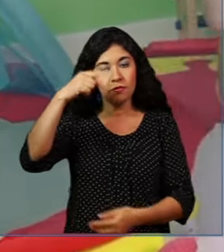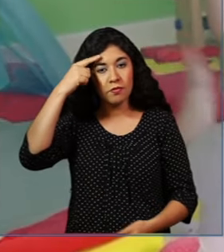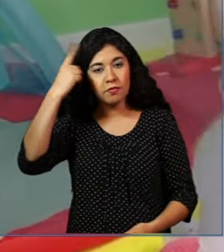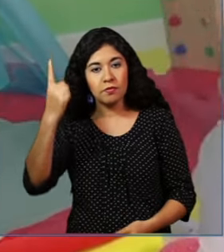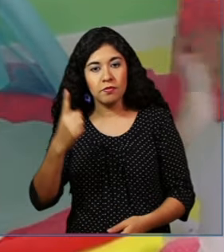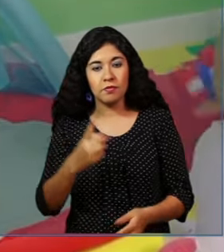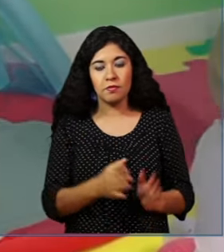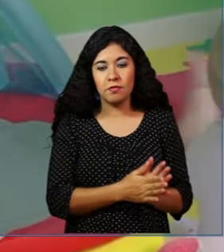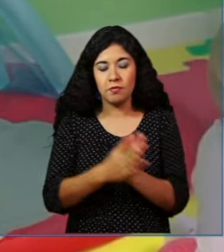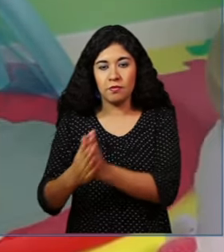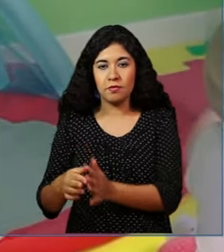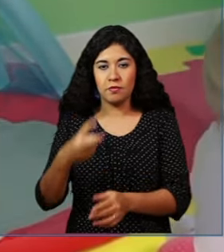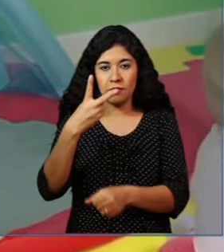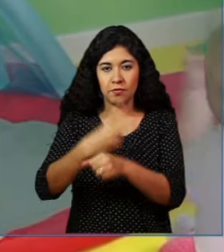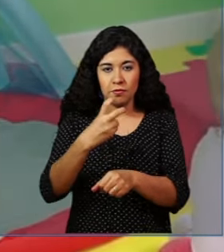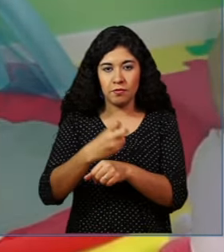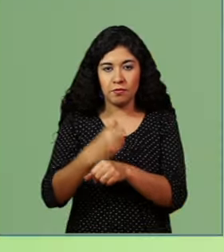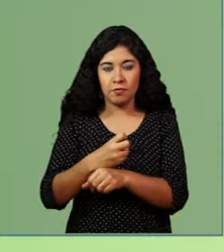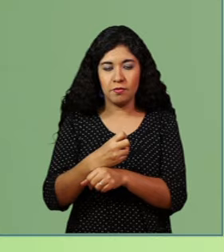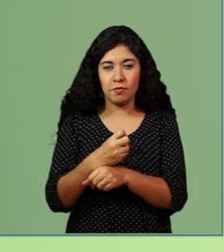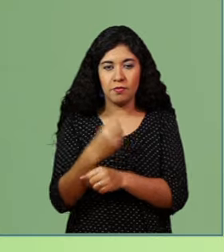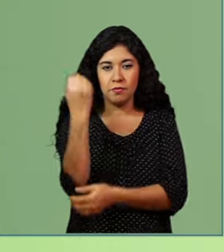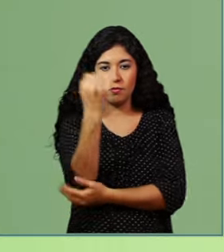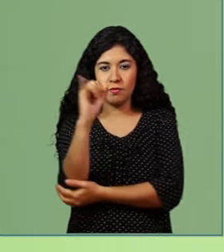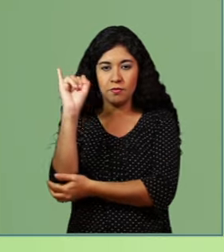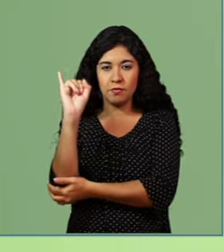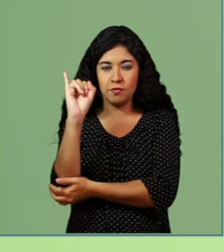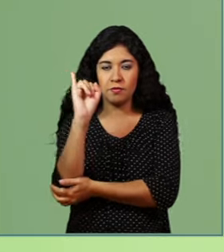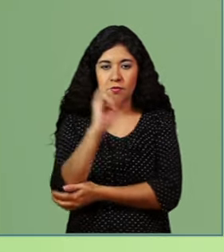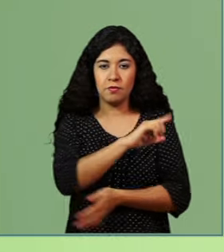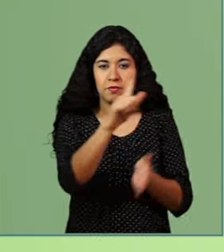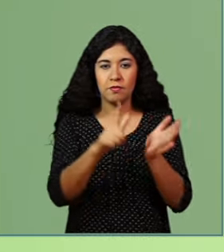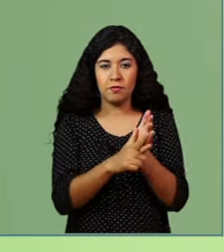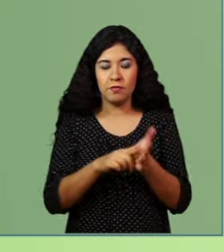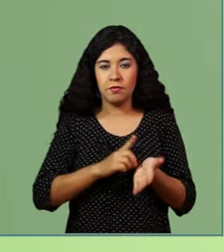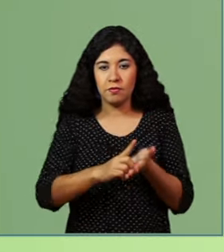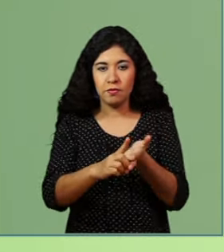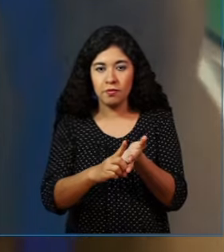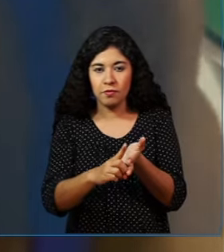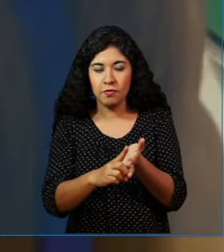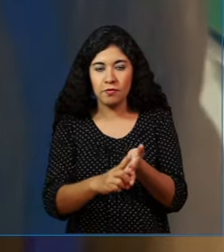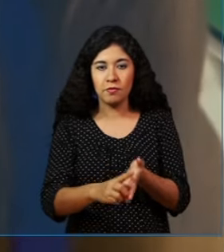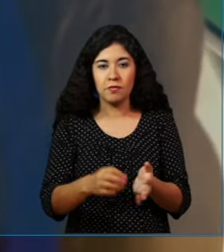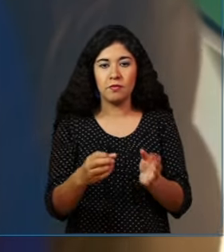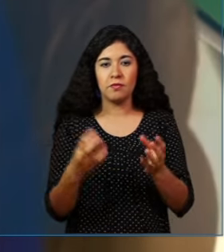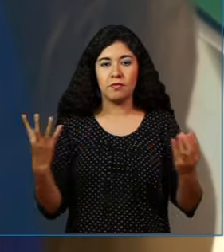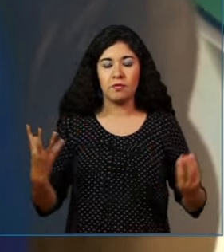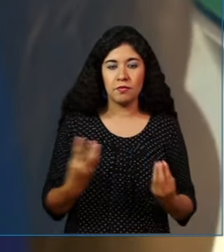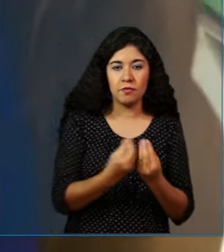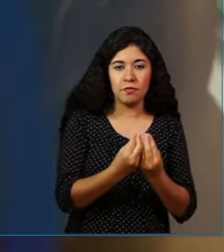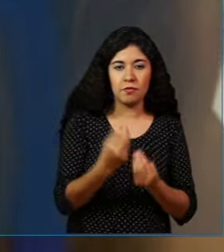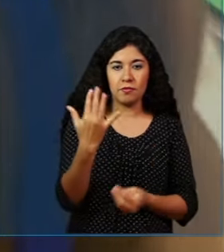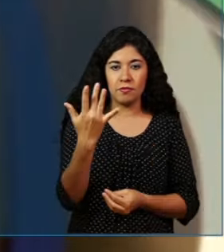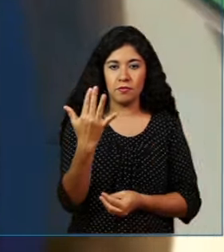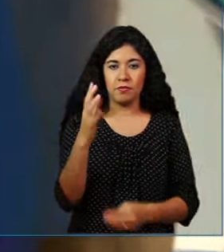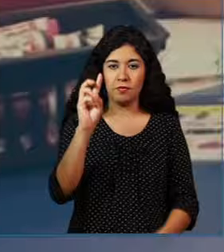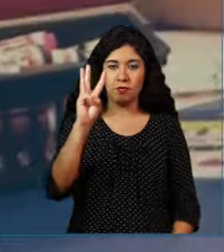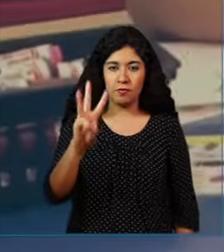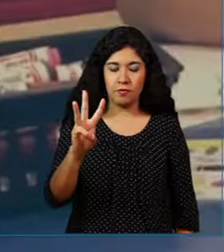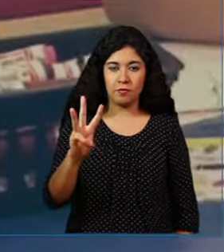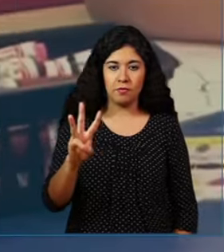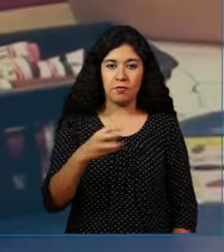de facilitar el acceso de los niños al segundo año y así garantizar el derecho constitucional de los menores a la educación. En este